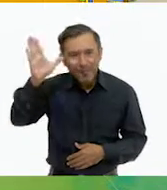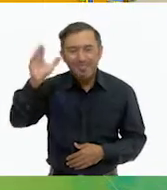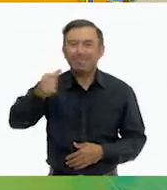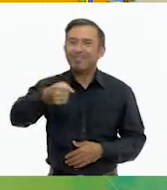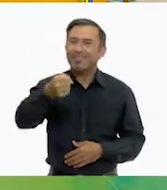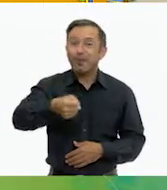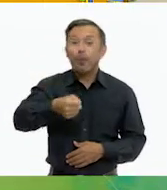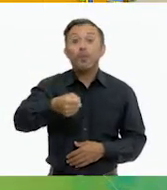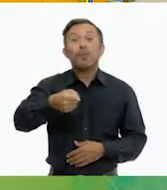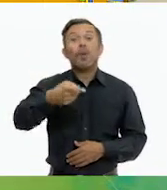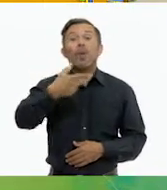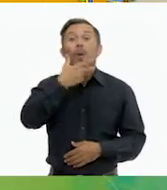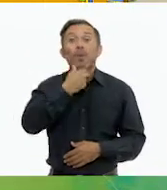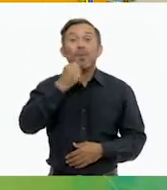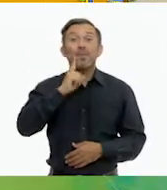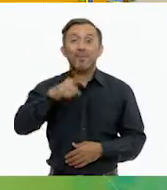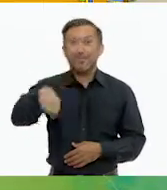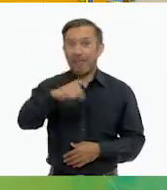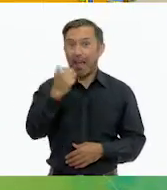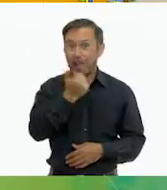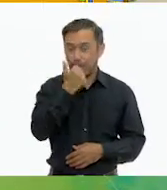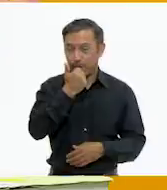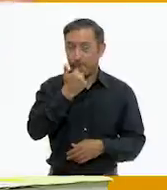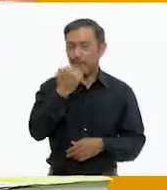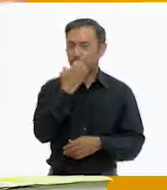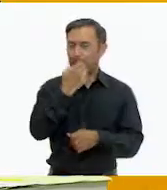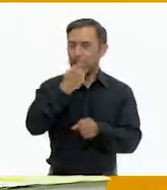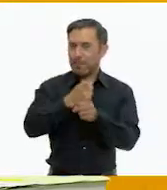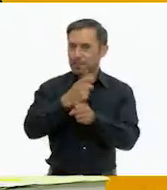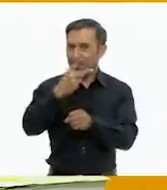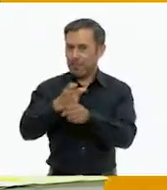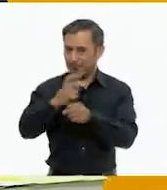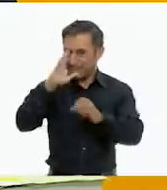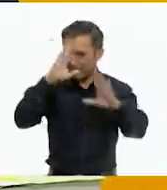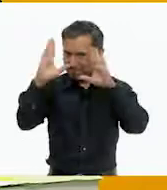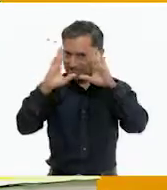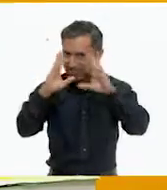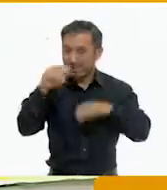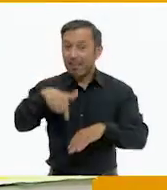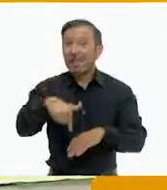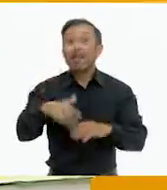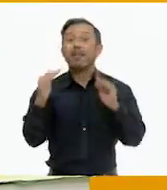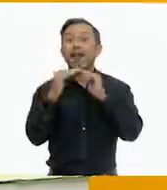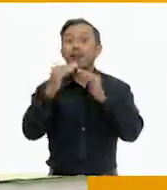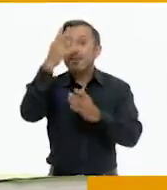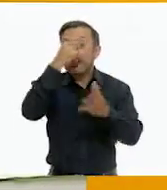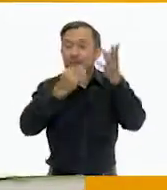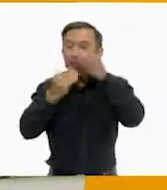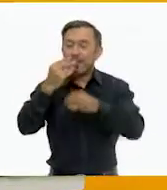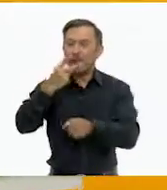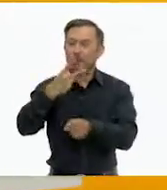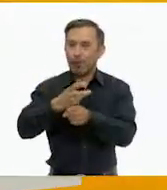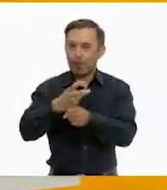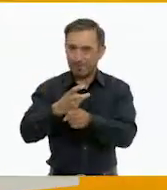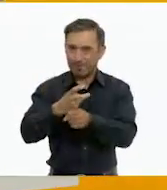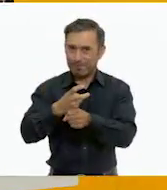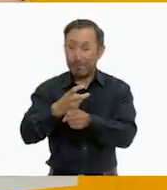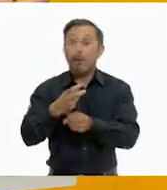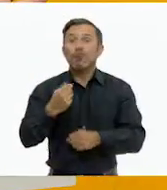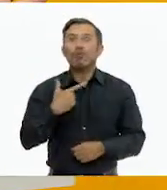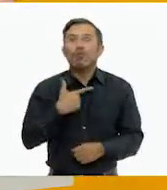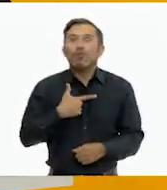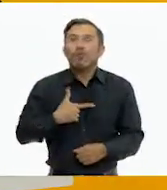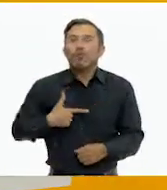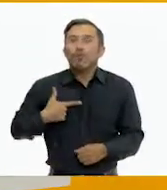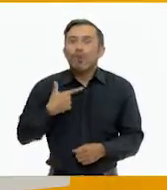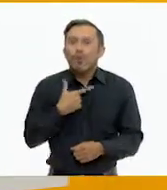alumnos y alumnas de primero y segundo grado. Esto es Aprende en Casa 2. Y me da mucho gusto estar con ustedes porque